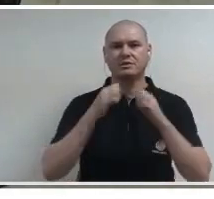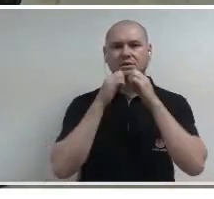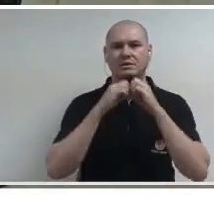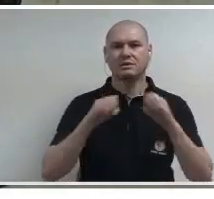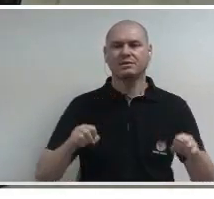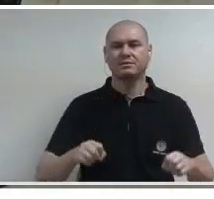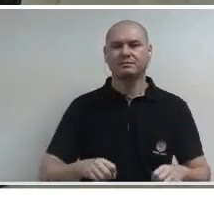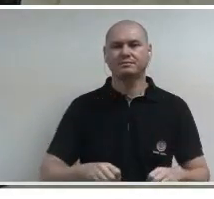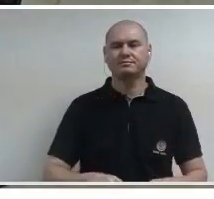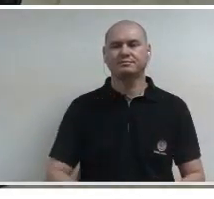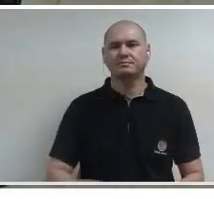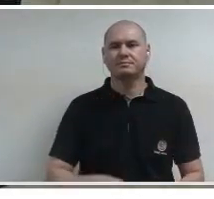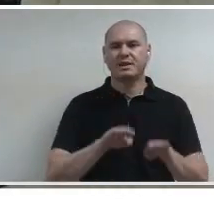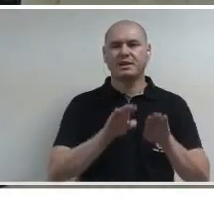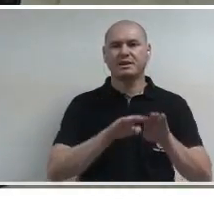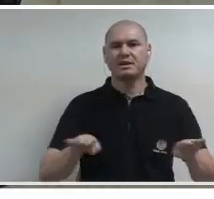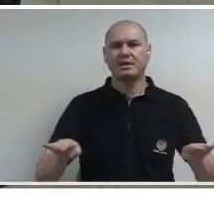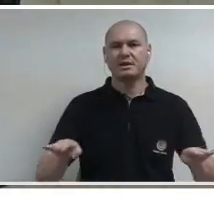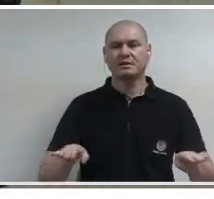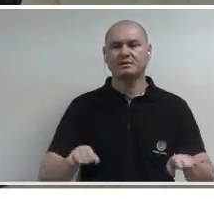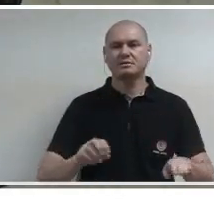Guava.